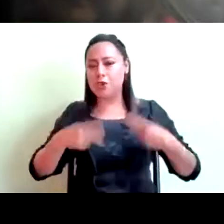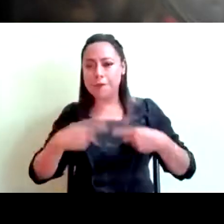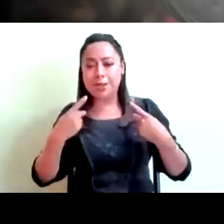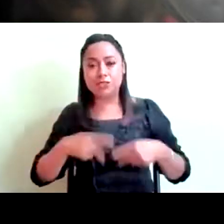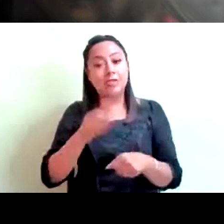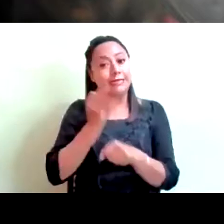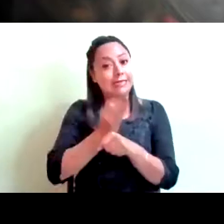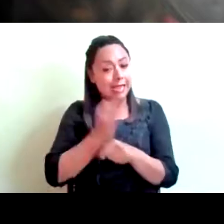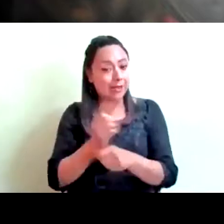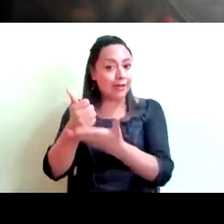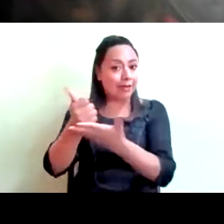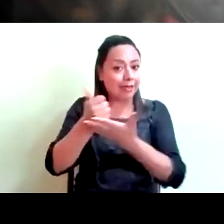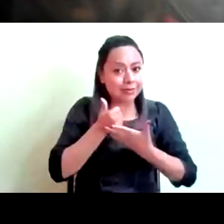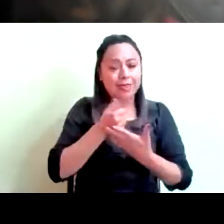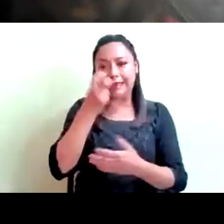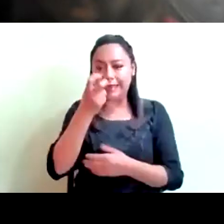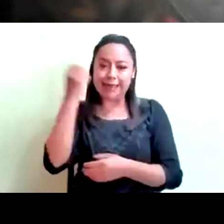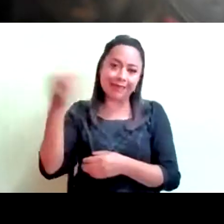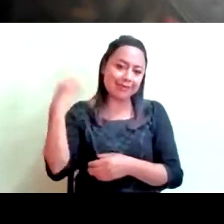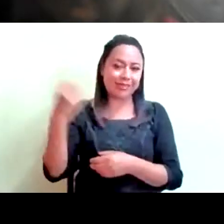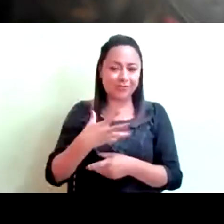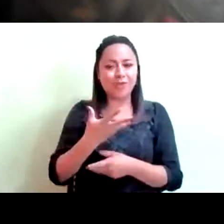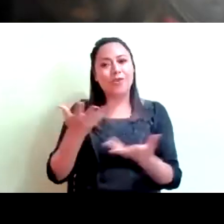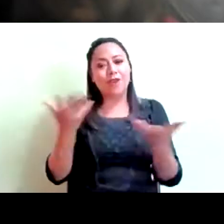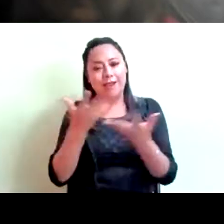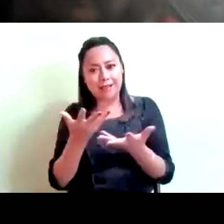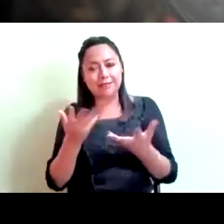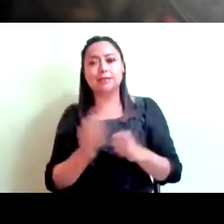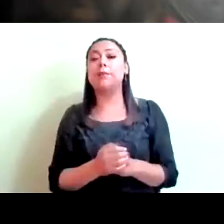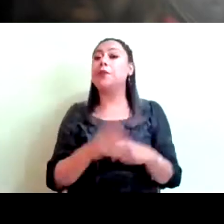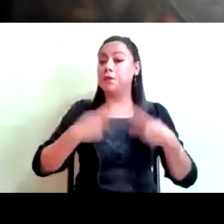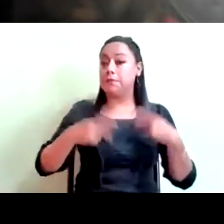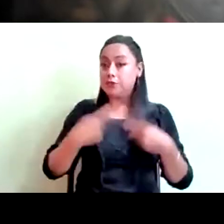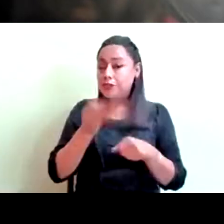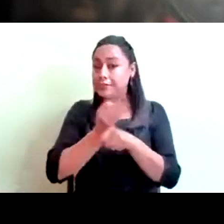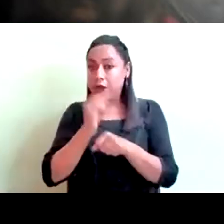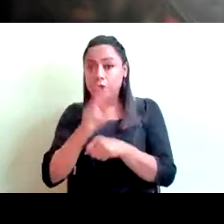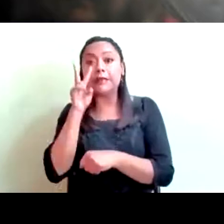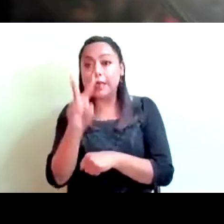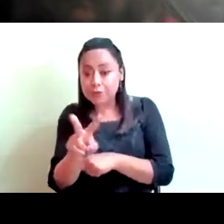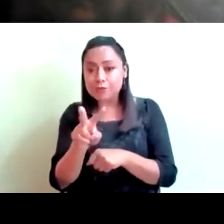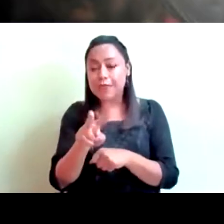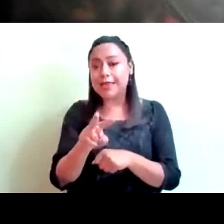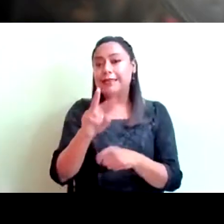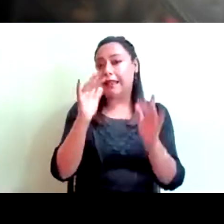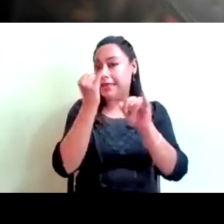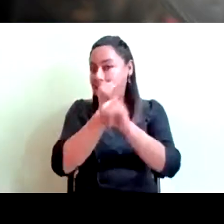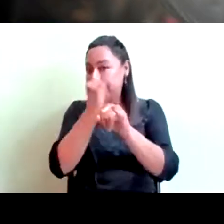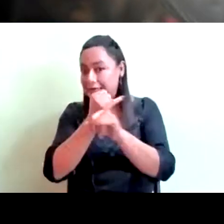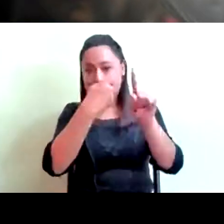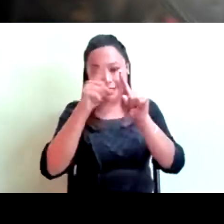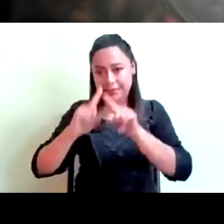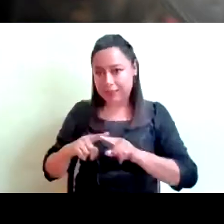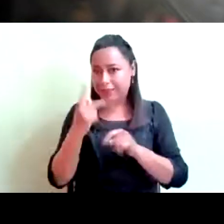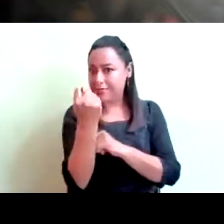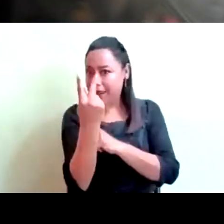nos ayudaron a que este foro se realizara, a las personas que nos están siguiendo en las redes sociales y en el canal del